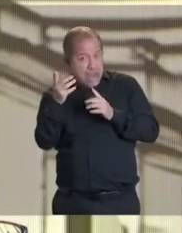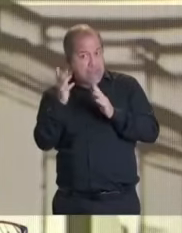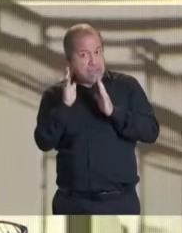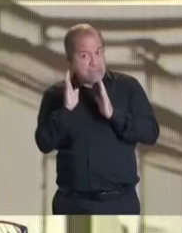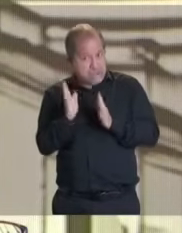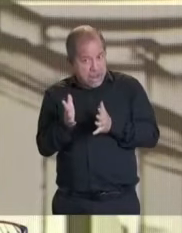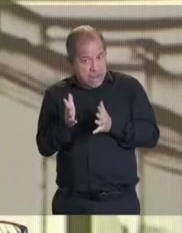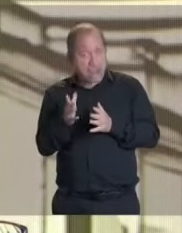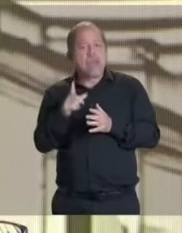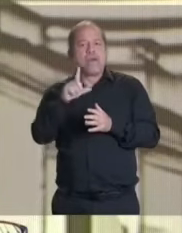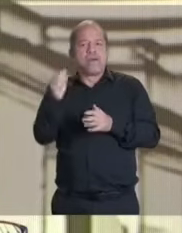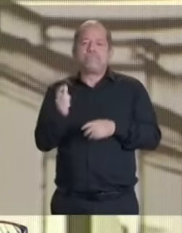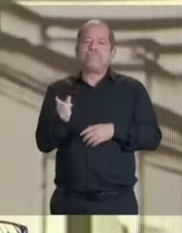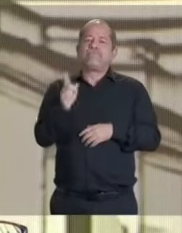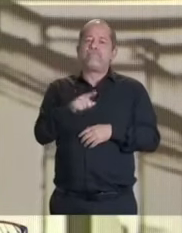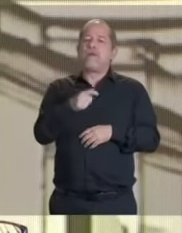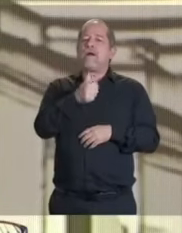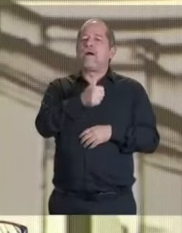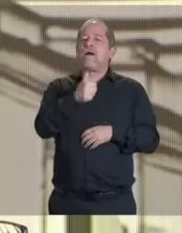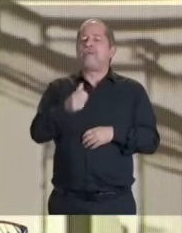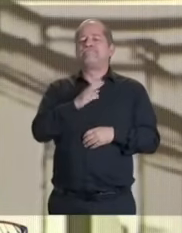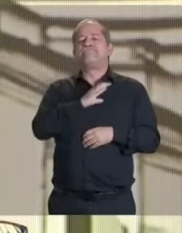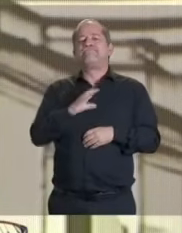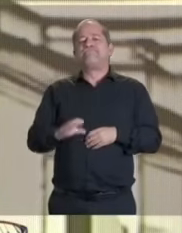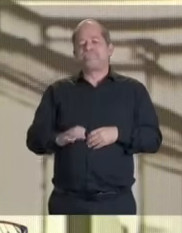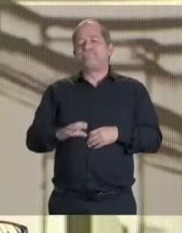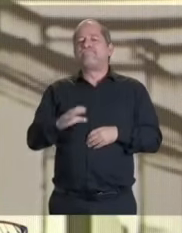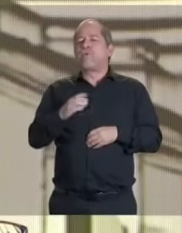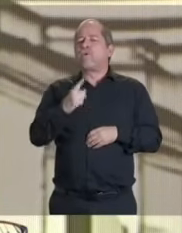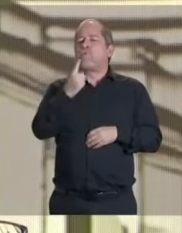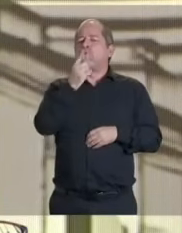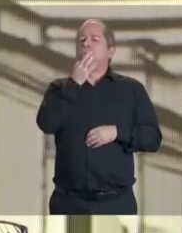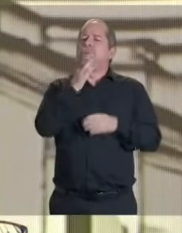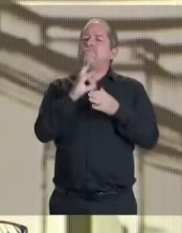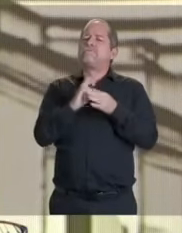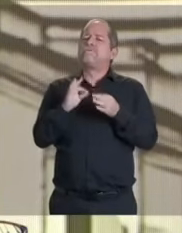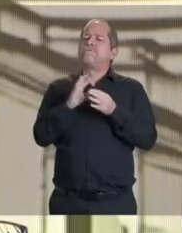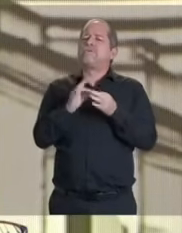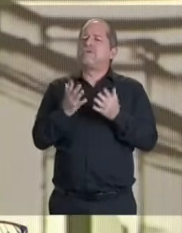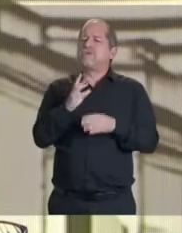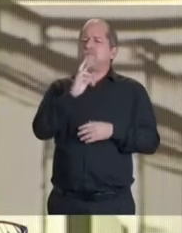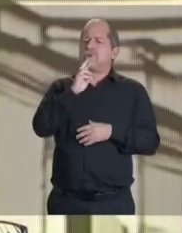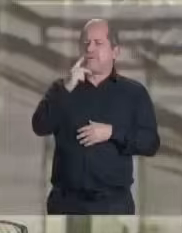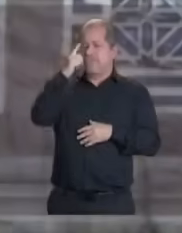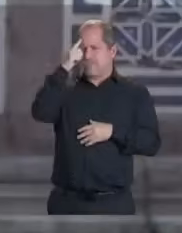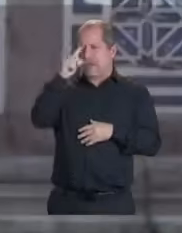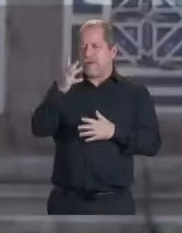pregunta, para dar respuesta a la inquietud de la ciudadanía. Vamos a ver.